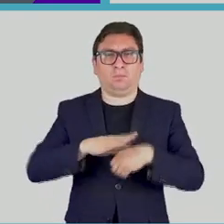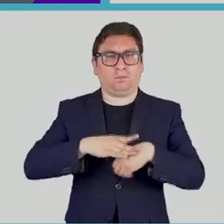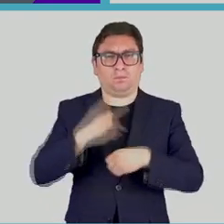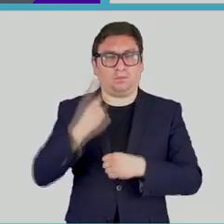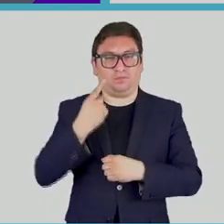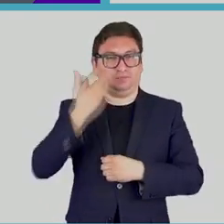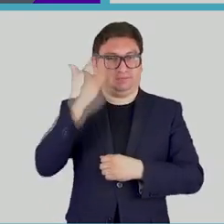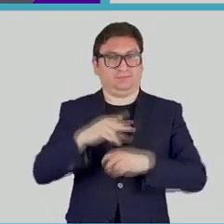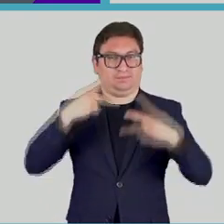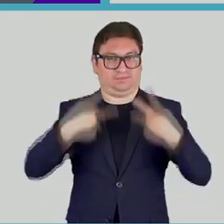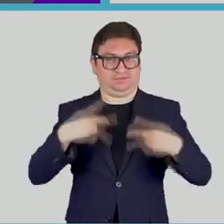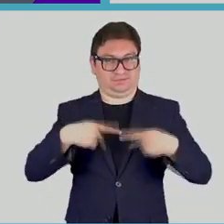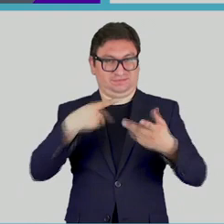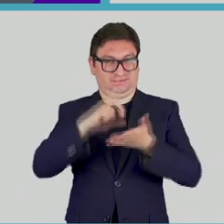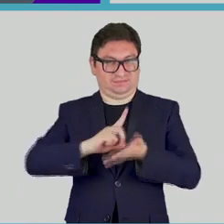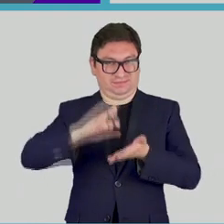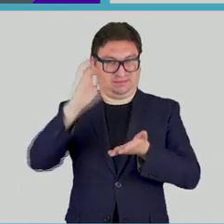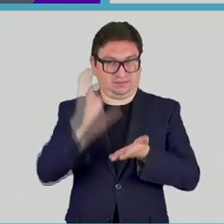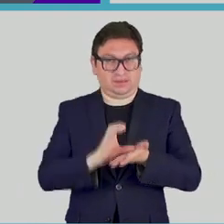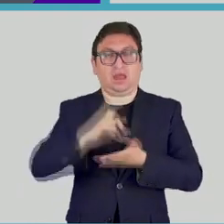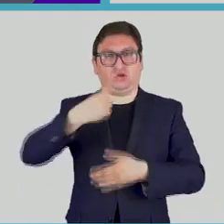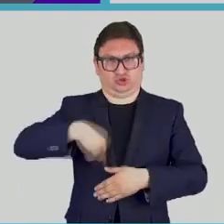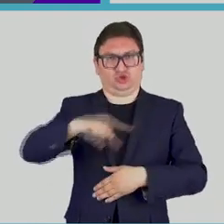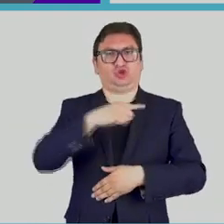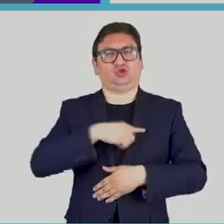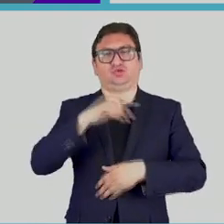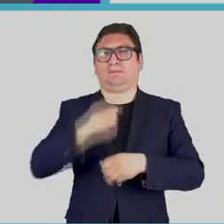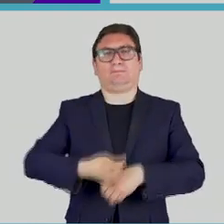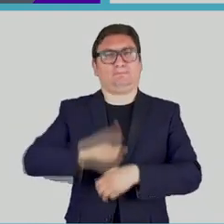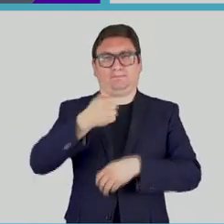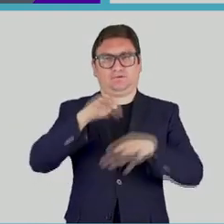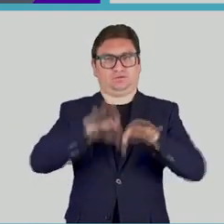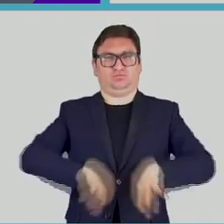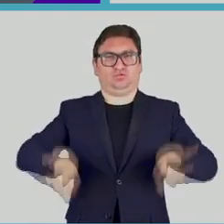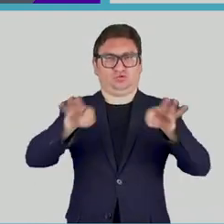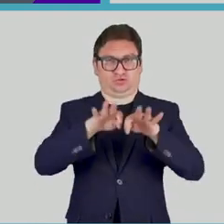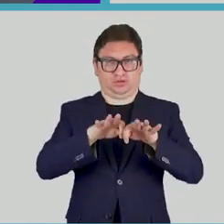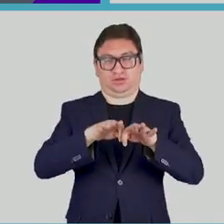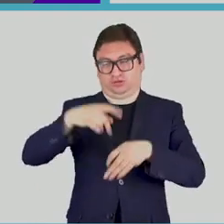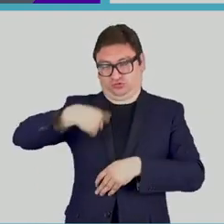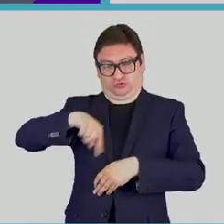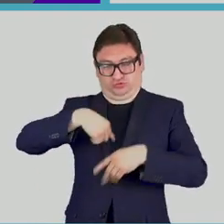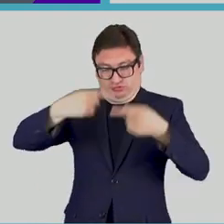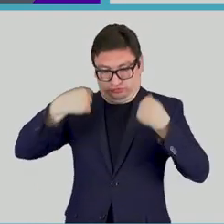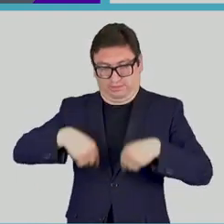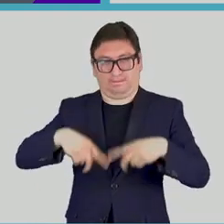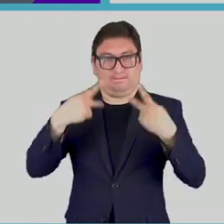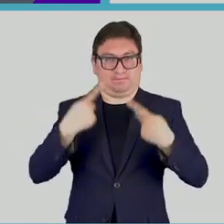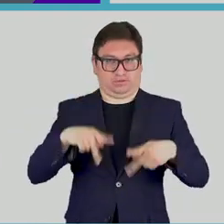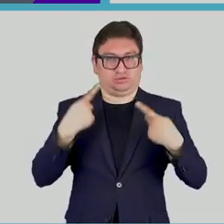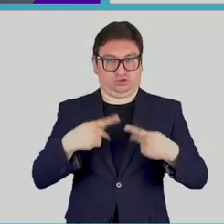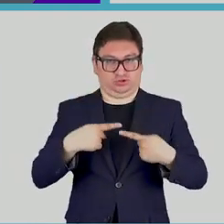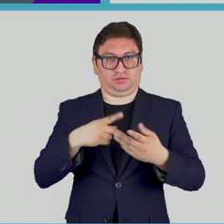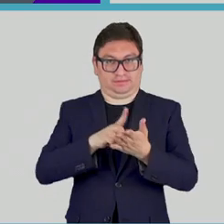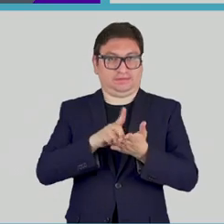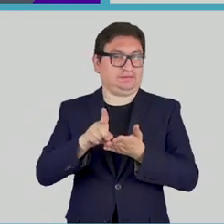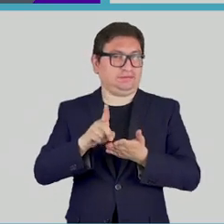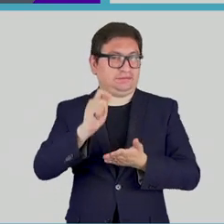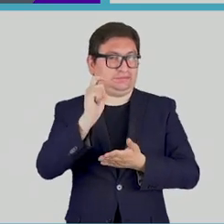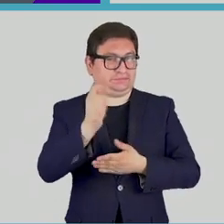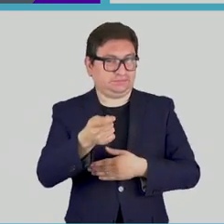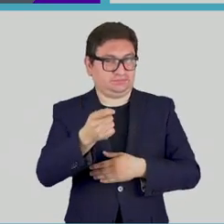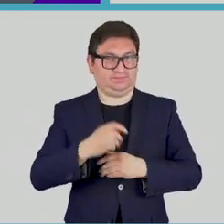pienso que las personas con discapacidad tenemos primero como derecho por ser personas ante todo a tener